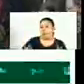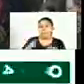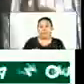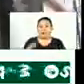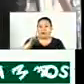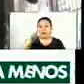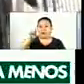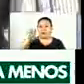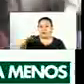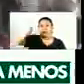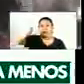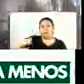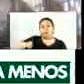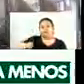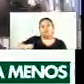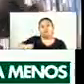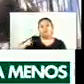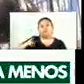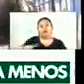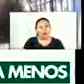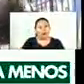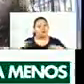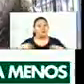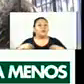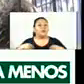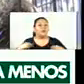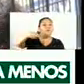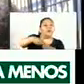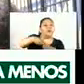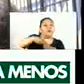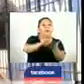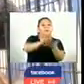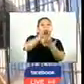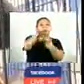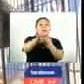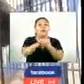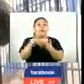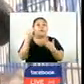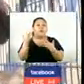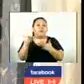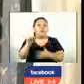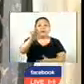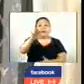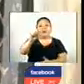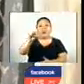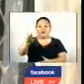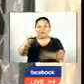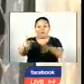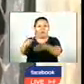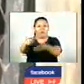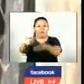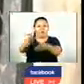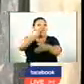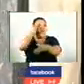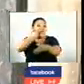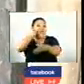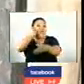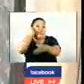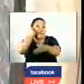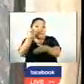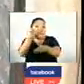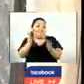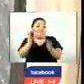15 meses también se convirtió en aliada del proyecto Esperanza 503 en el que un grupo de jóvenes se encarga de la